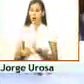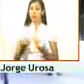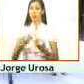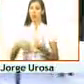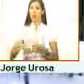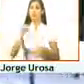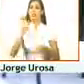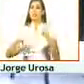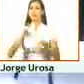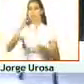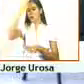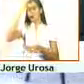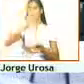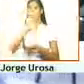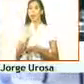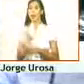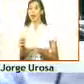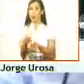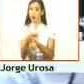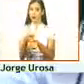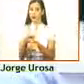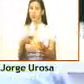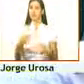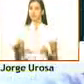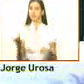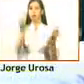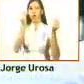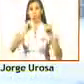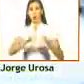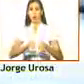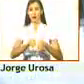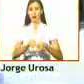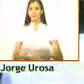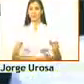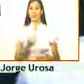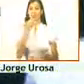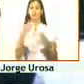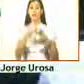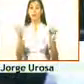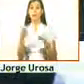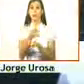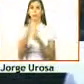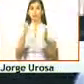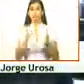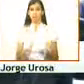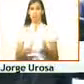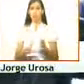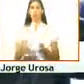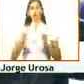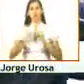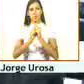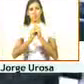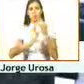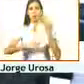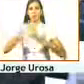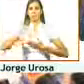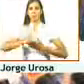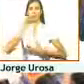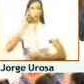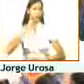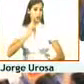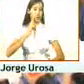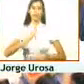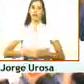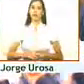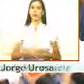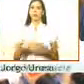de la Secretaría de Consejo Federal de Gobierno fue producto de un acuerdo entre la mayoría de los gobernantes que lo integran y acompañan en el proyecto bolivariano.